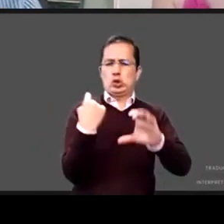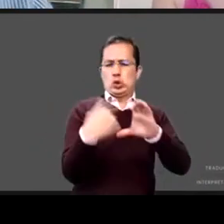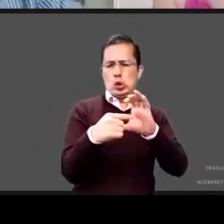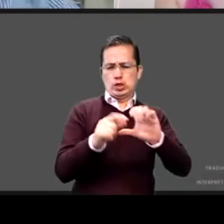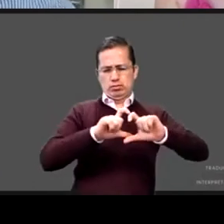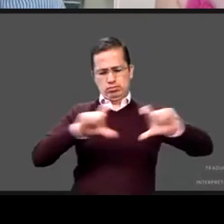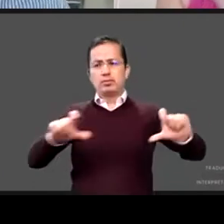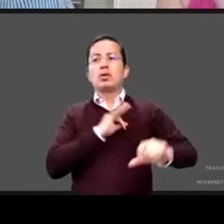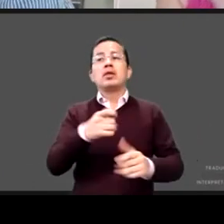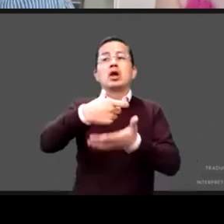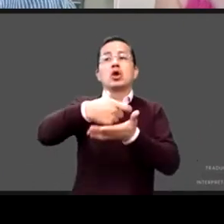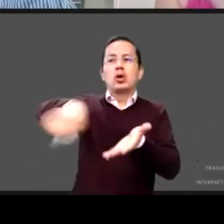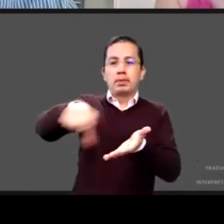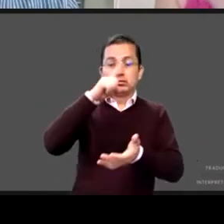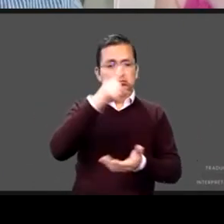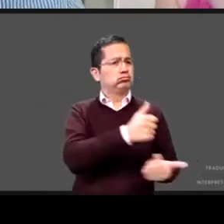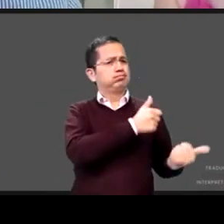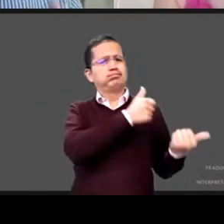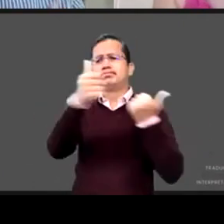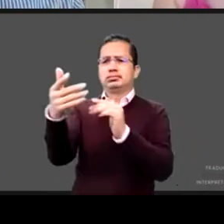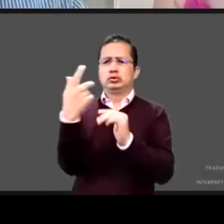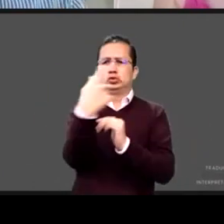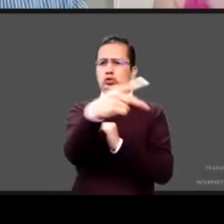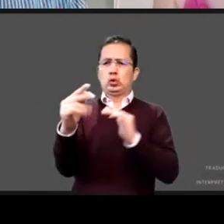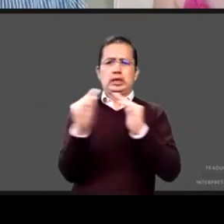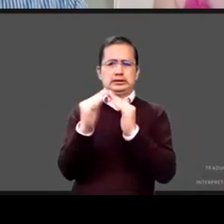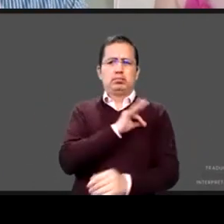maggie.mora@gmail.com, a domicilio llega.